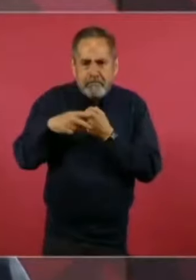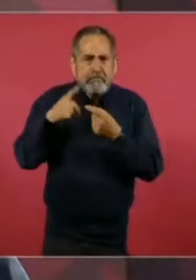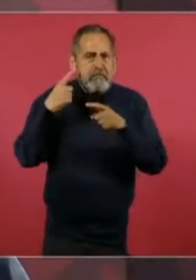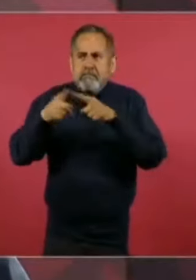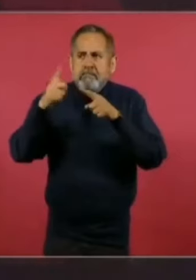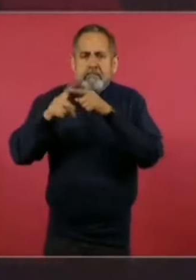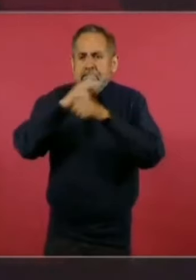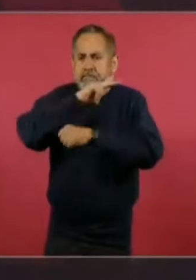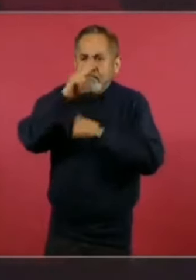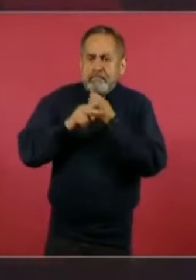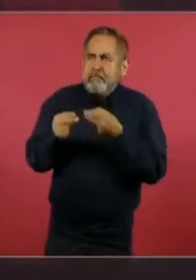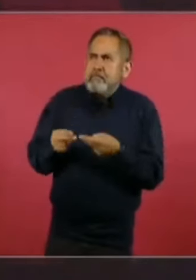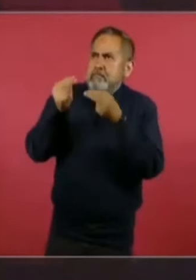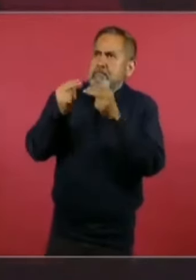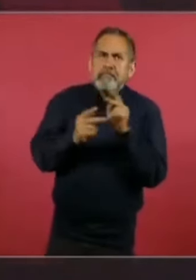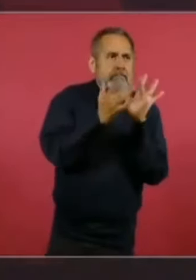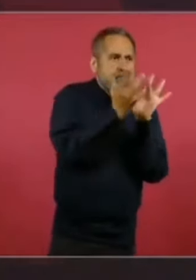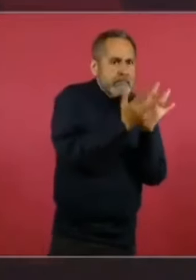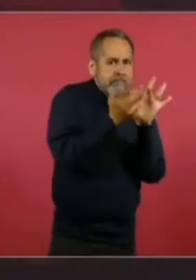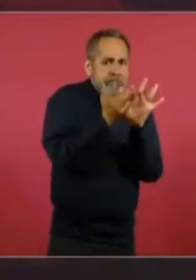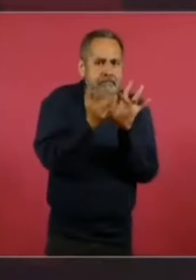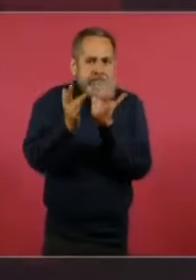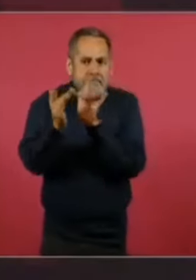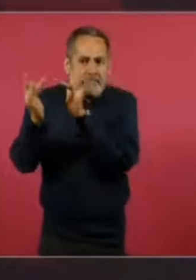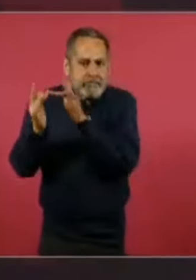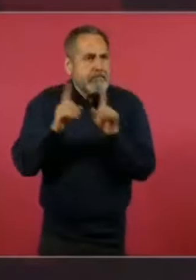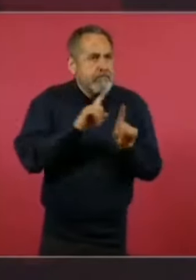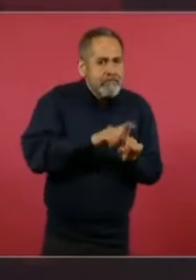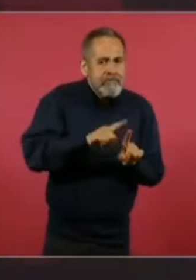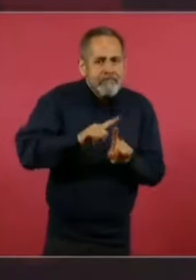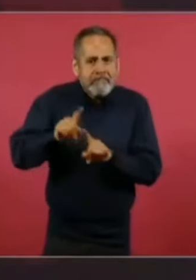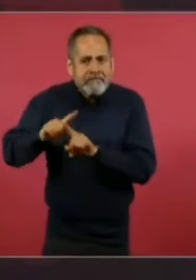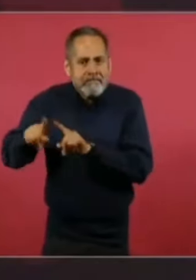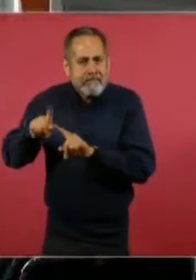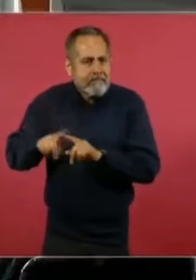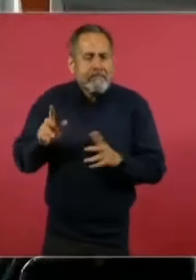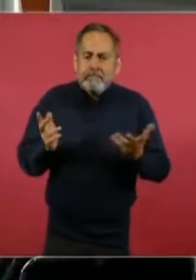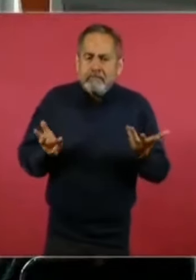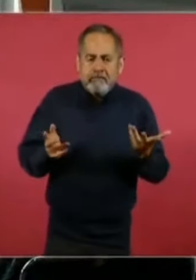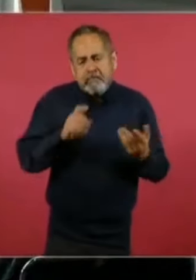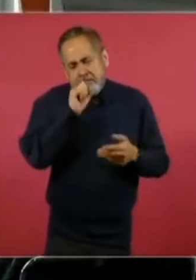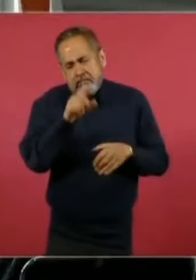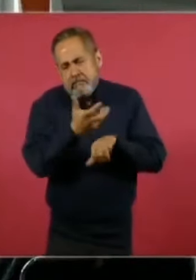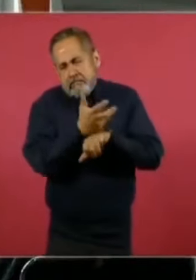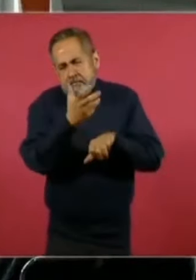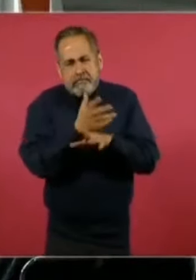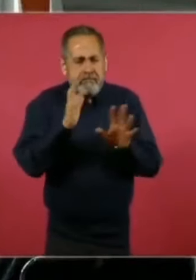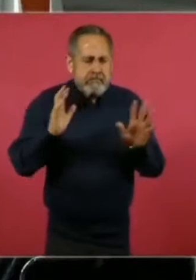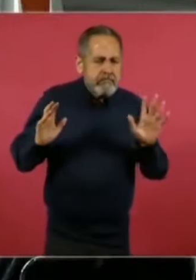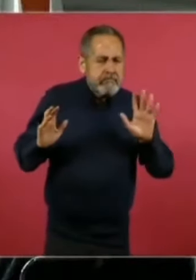otras partes. Y desde luego inversión estadounidense.